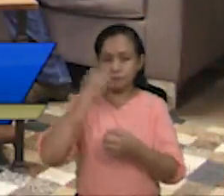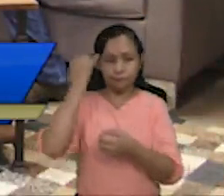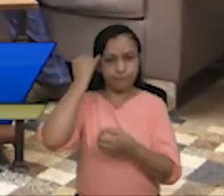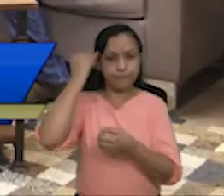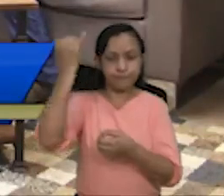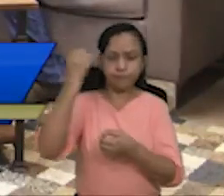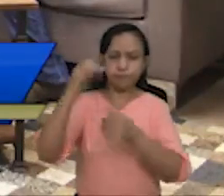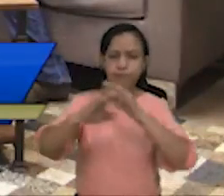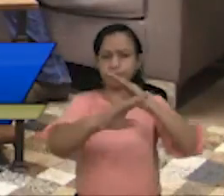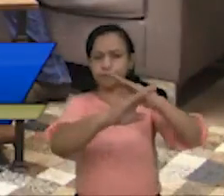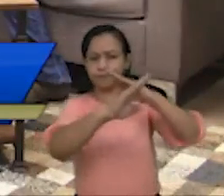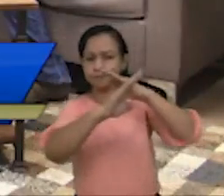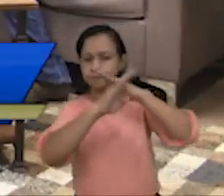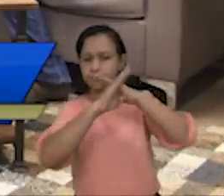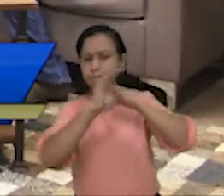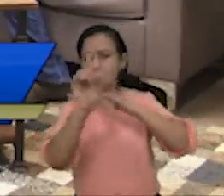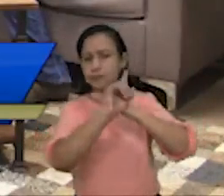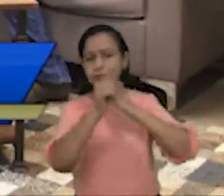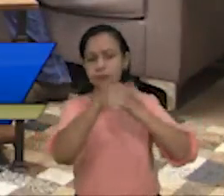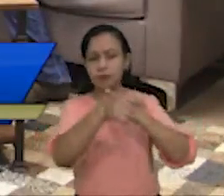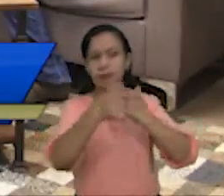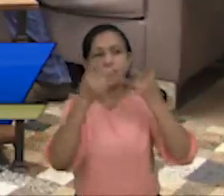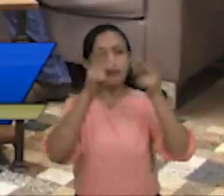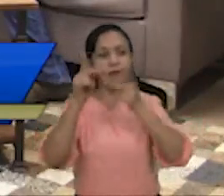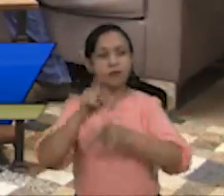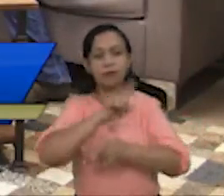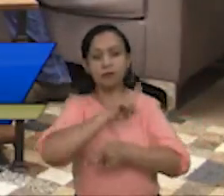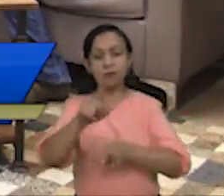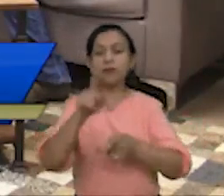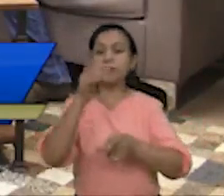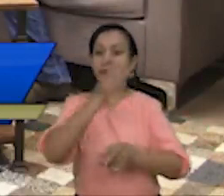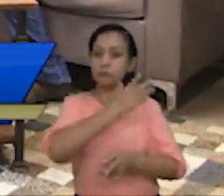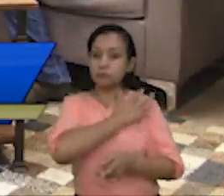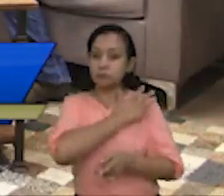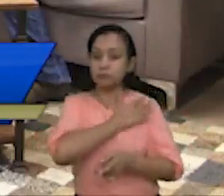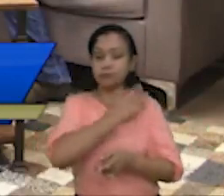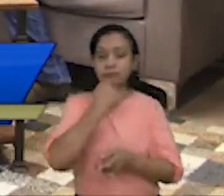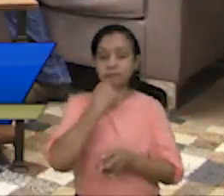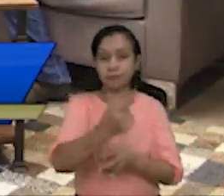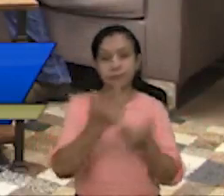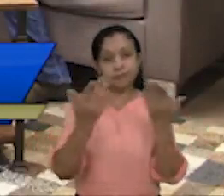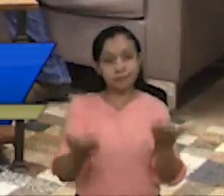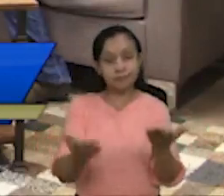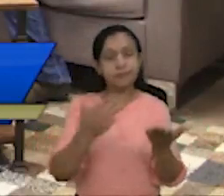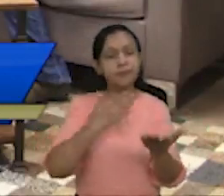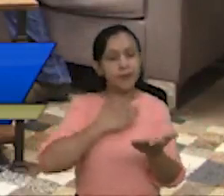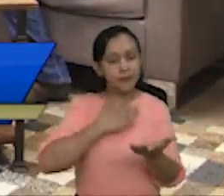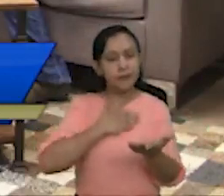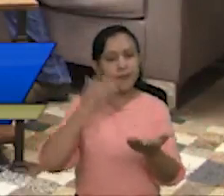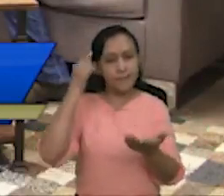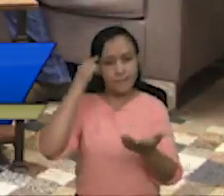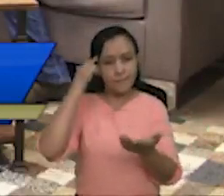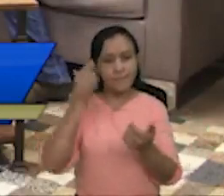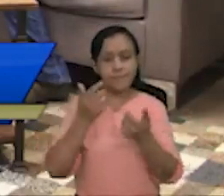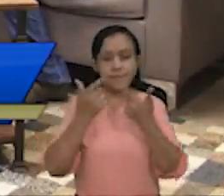una actitud de resistencia ante la censura de la dictadura de Somoza. Y yo creo que